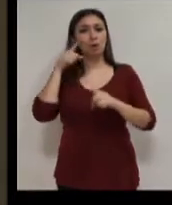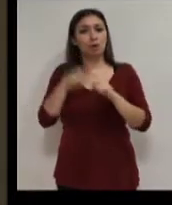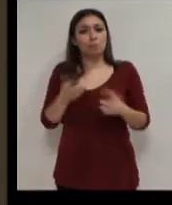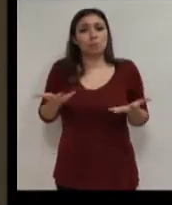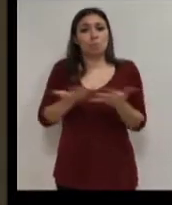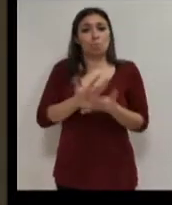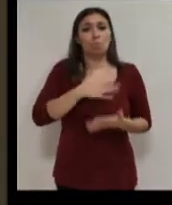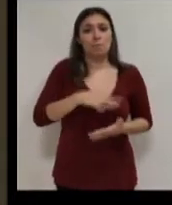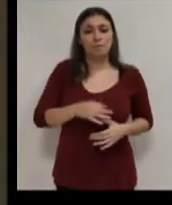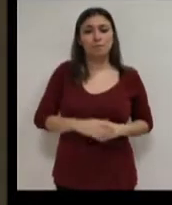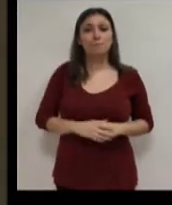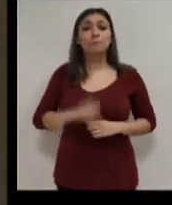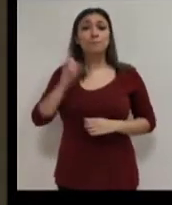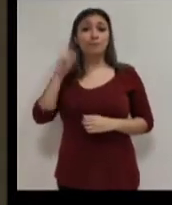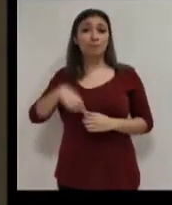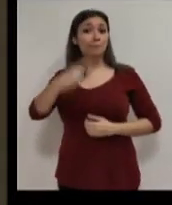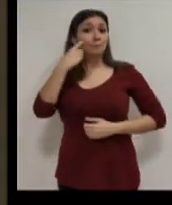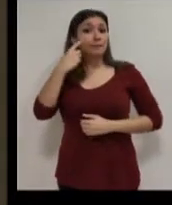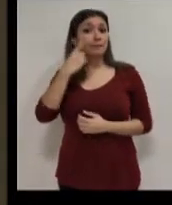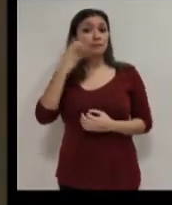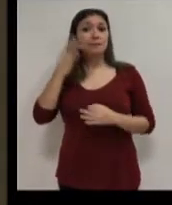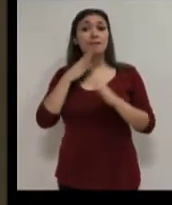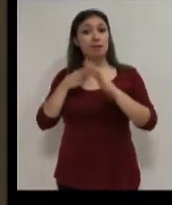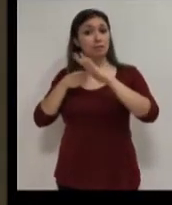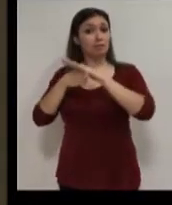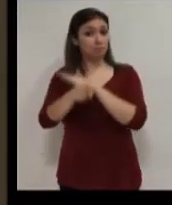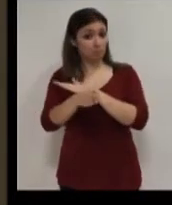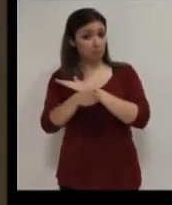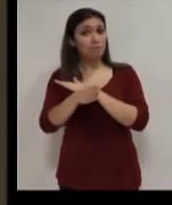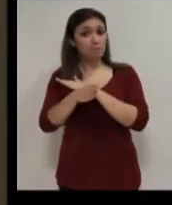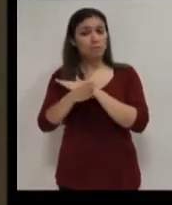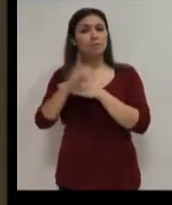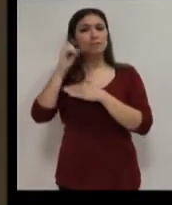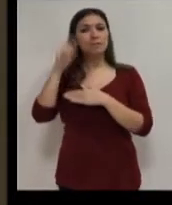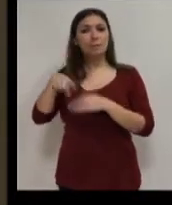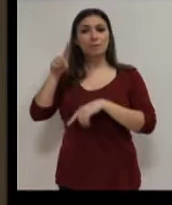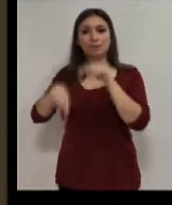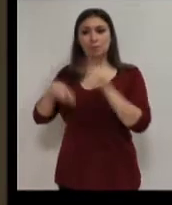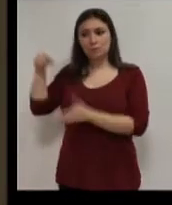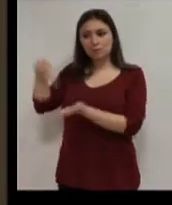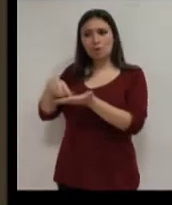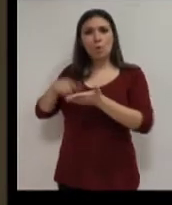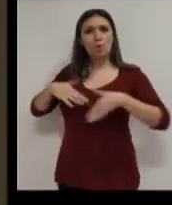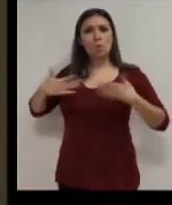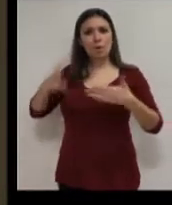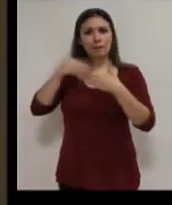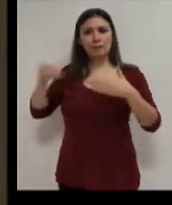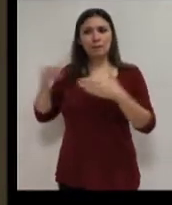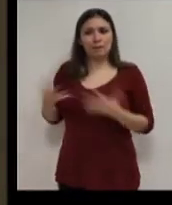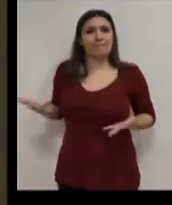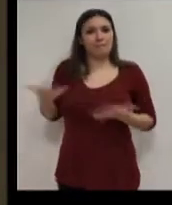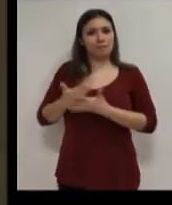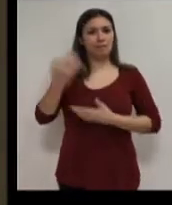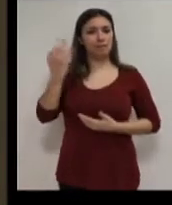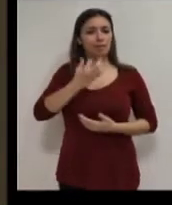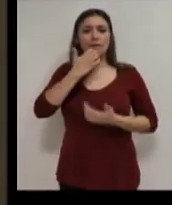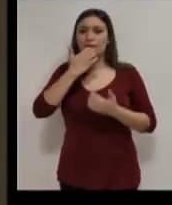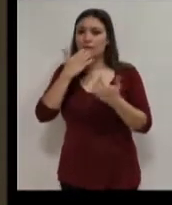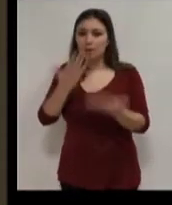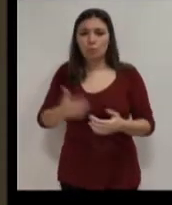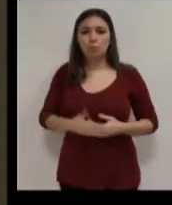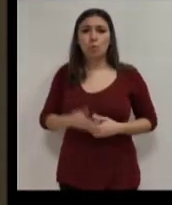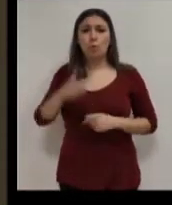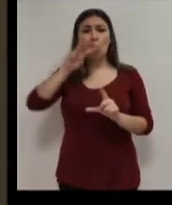reservas accesible. Por otro lado, también hay que saber conjugar la accesibilidad con los requerimientos de cualquier cliente. Te